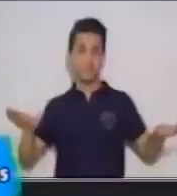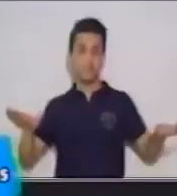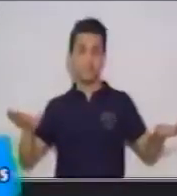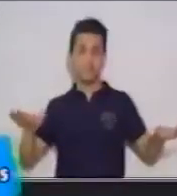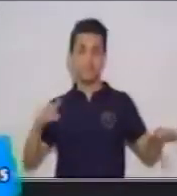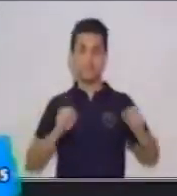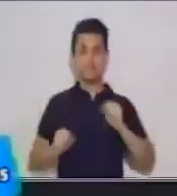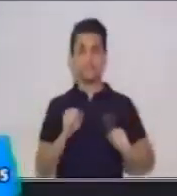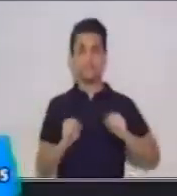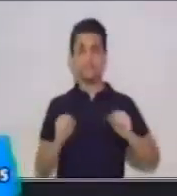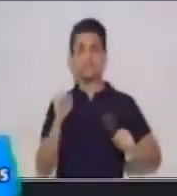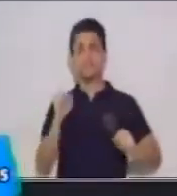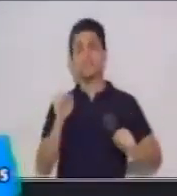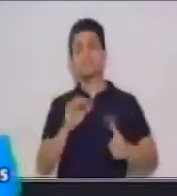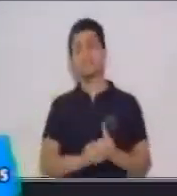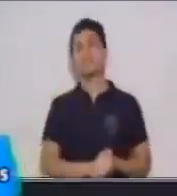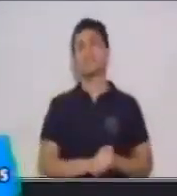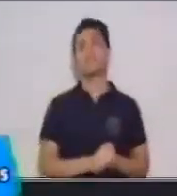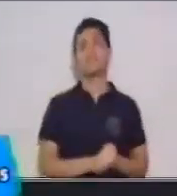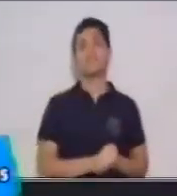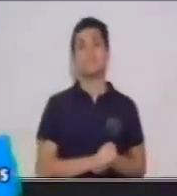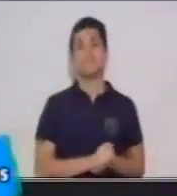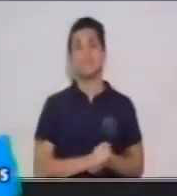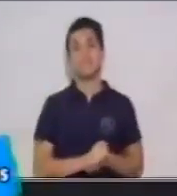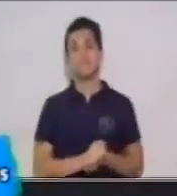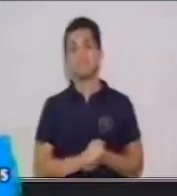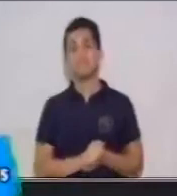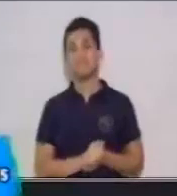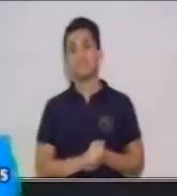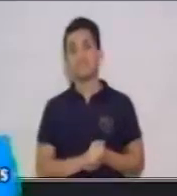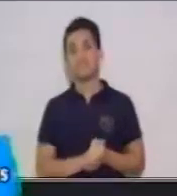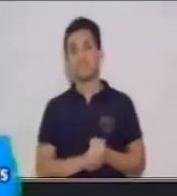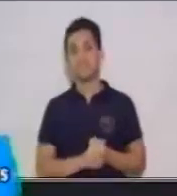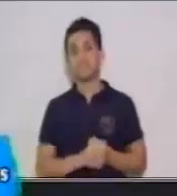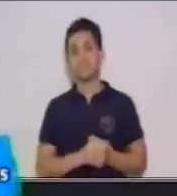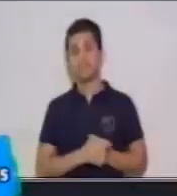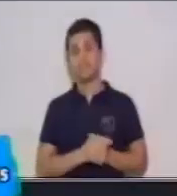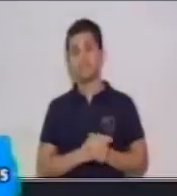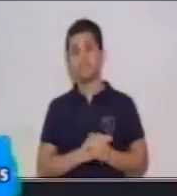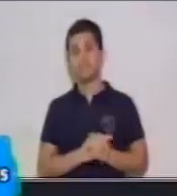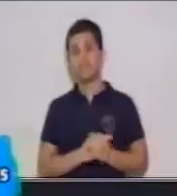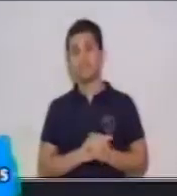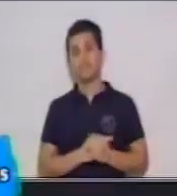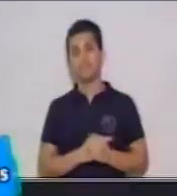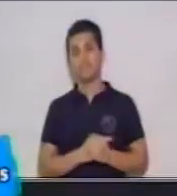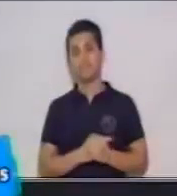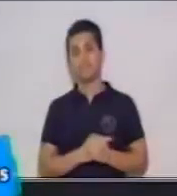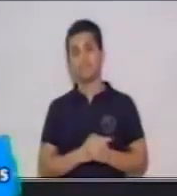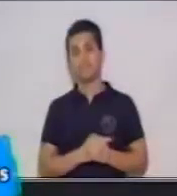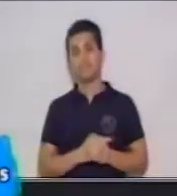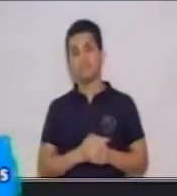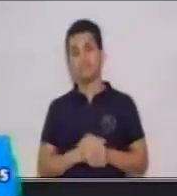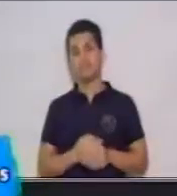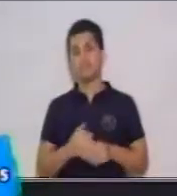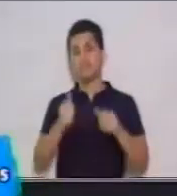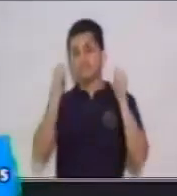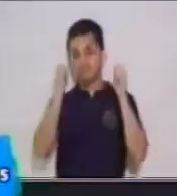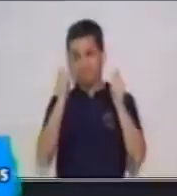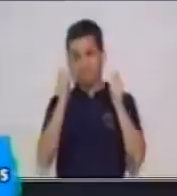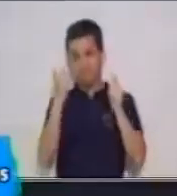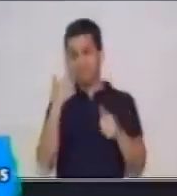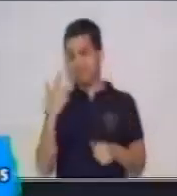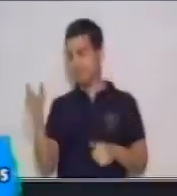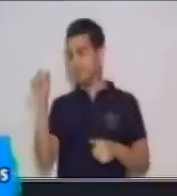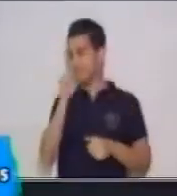final. ¡Cha, cha, cha! ¿Te gustó la canción? ¡Muy bien! nos dimos cuenta que en esta